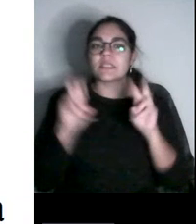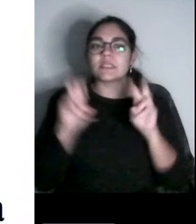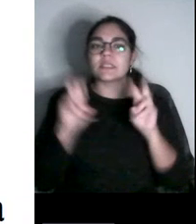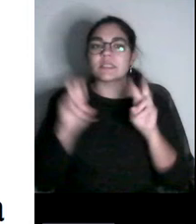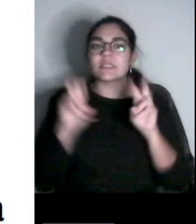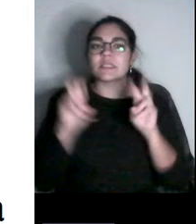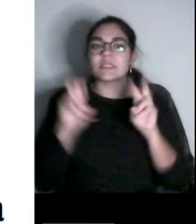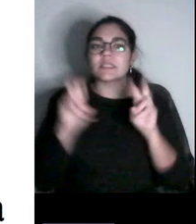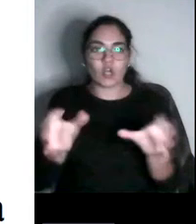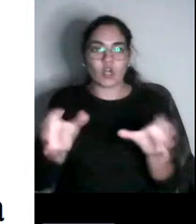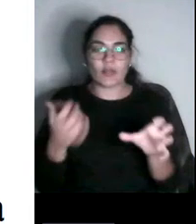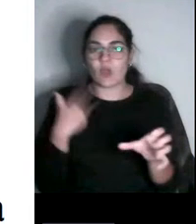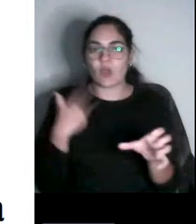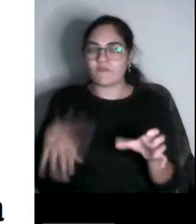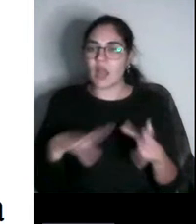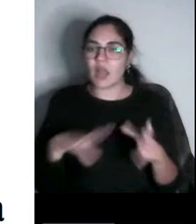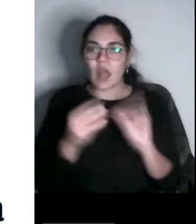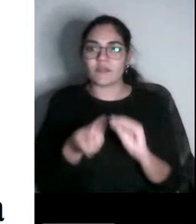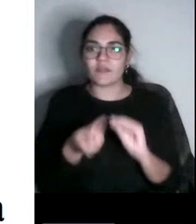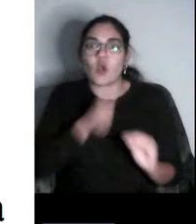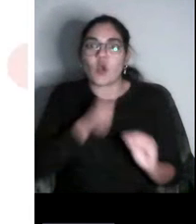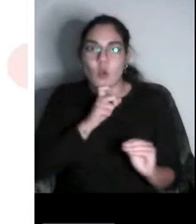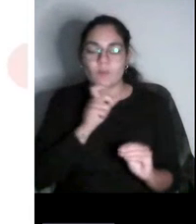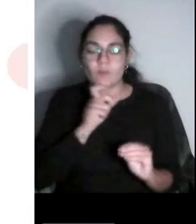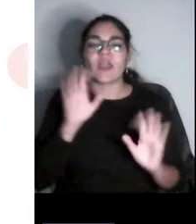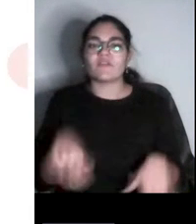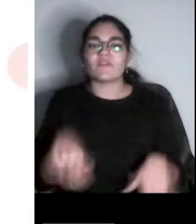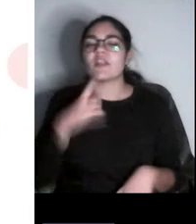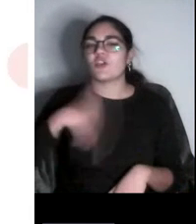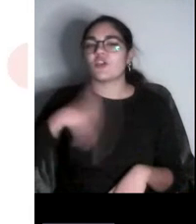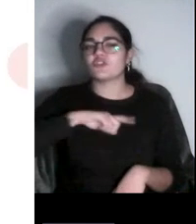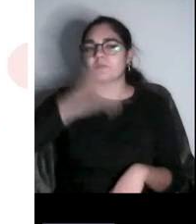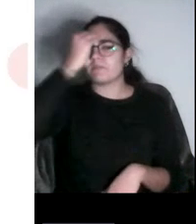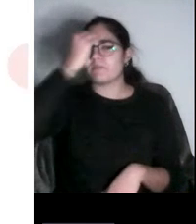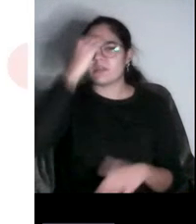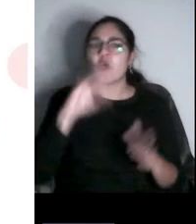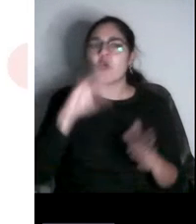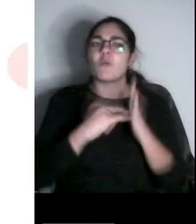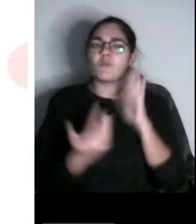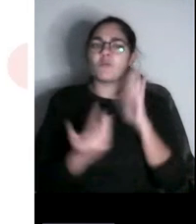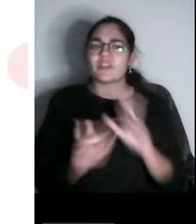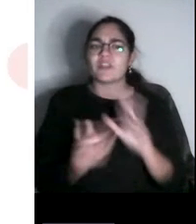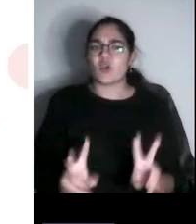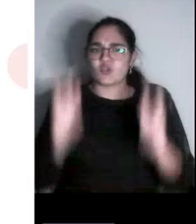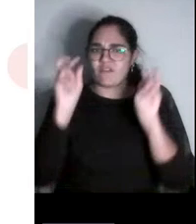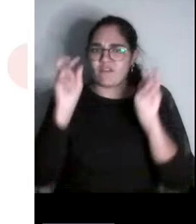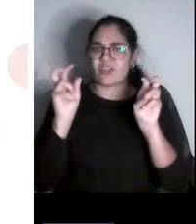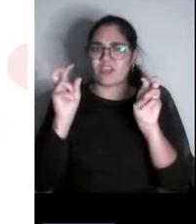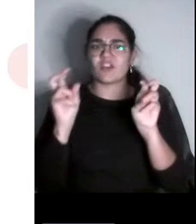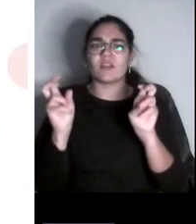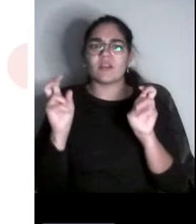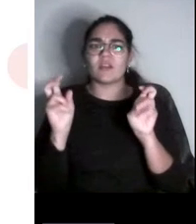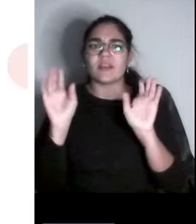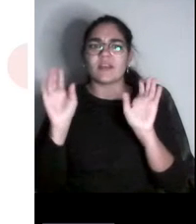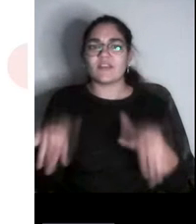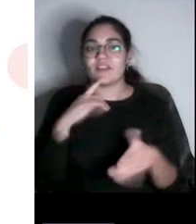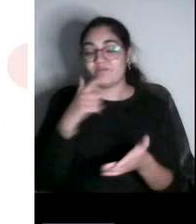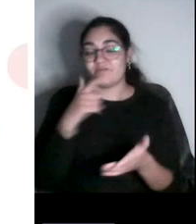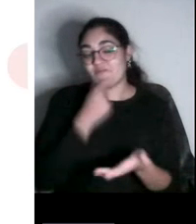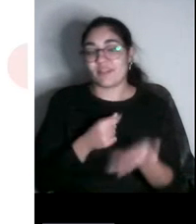adaptada es por eso que nos decidimos hacer este proyecto de innovación y bueno pues así llegar sin